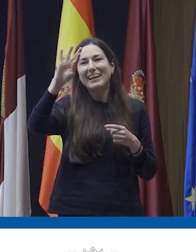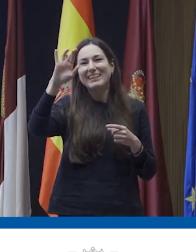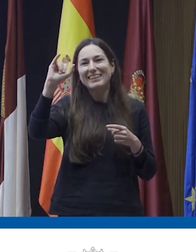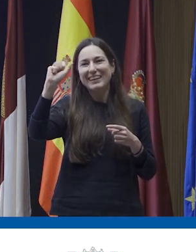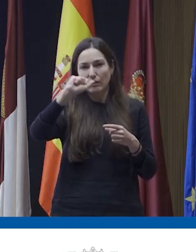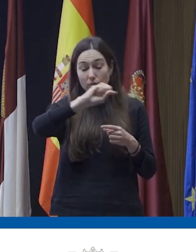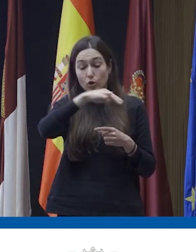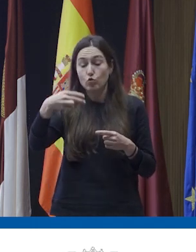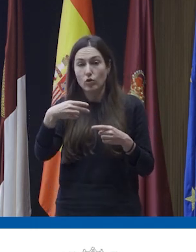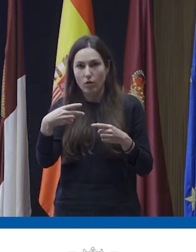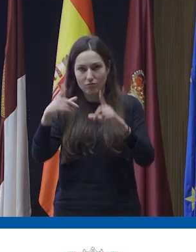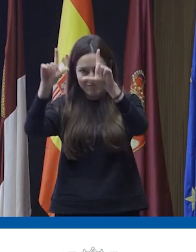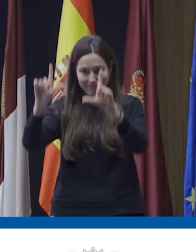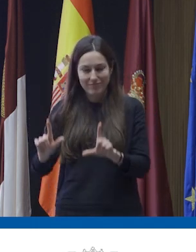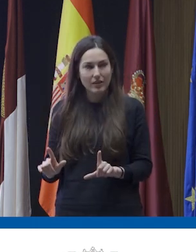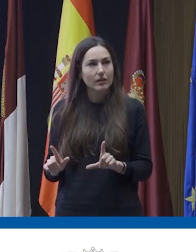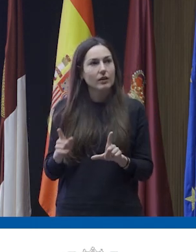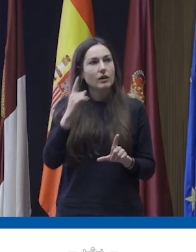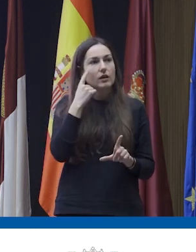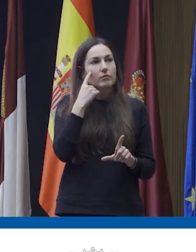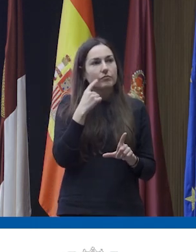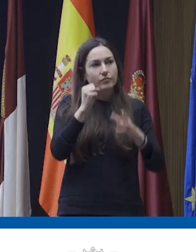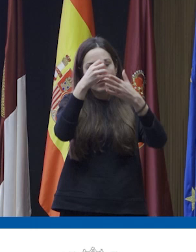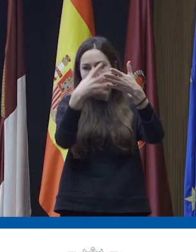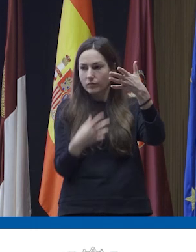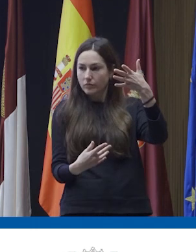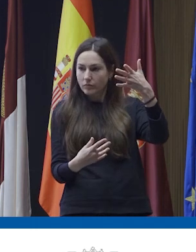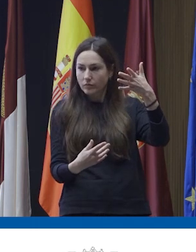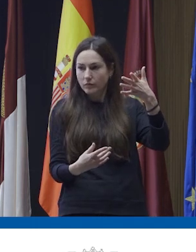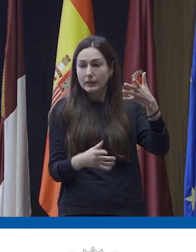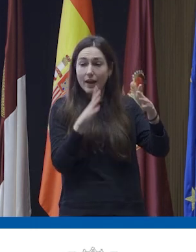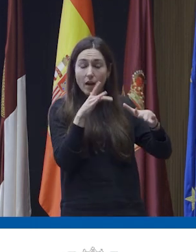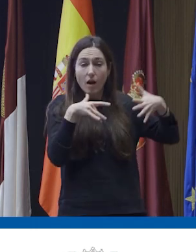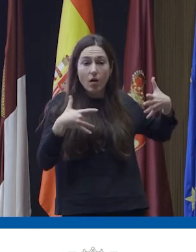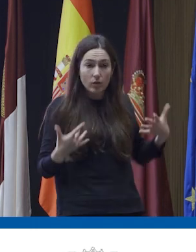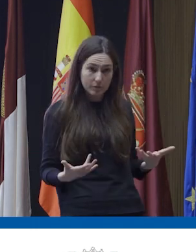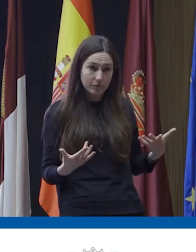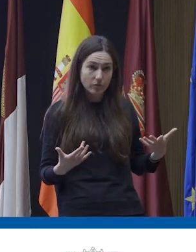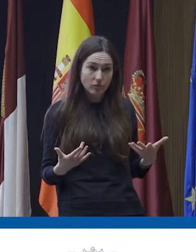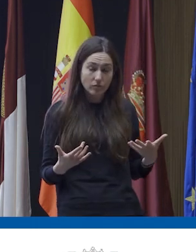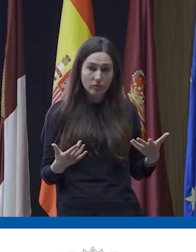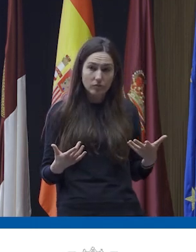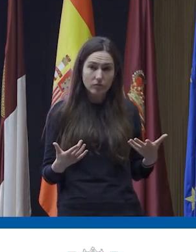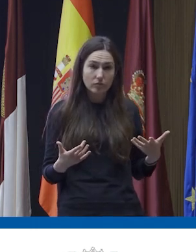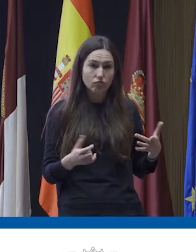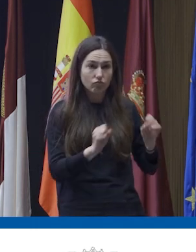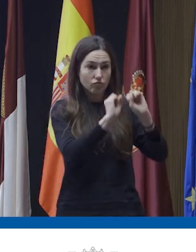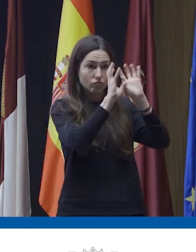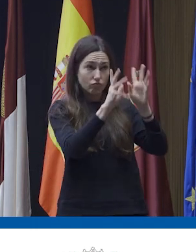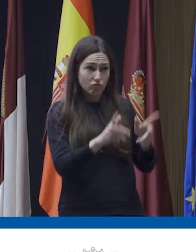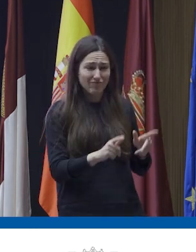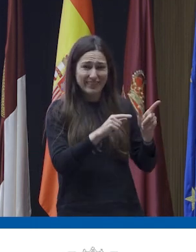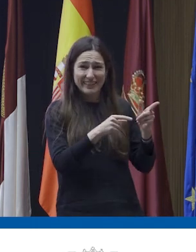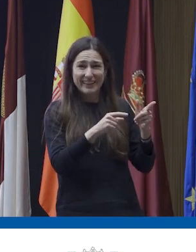tipos de fórmulas. Actualmente pues ha habido varias generaciones de fórmulas, actualmente nos encontramos utilizando fórmulas de